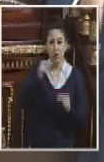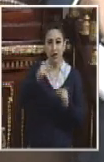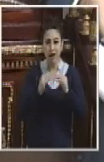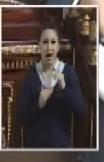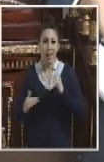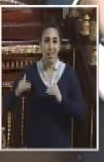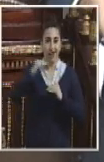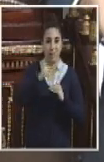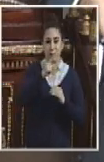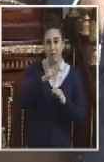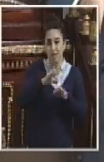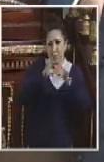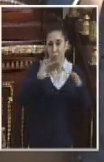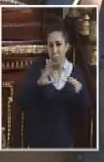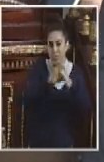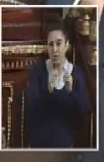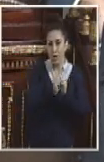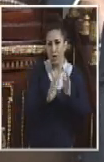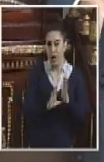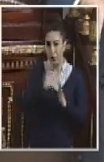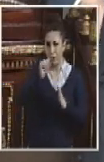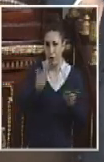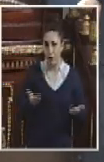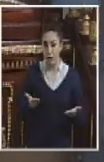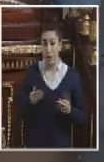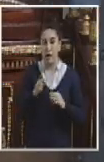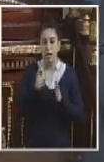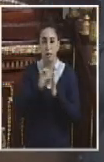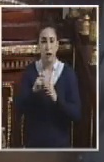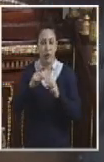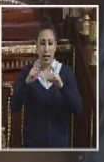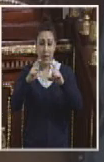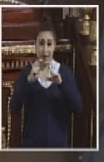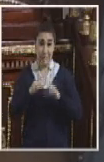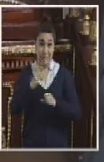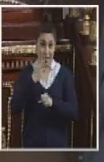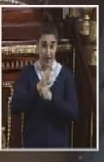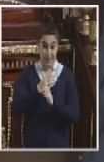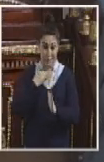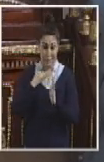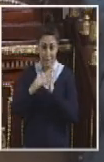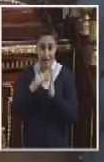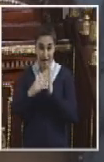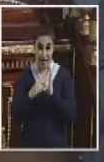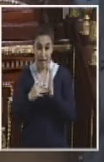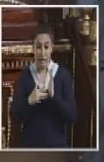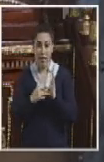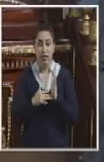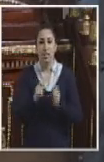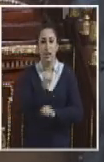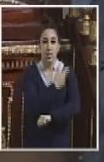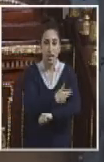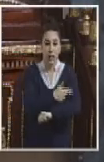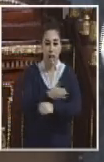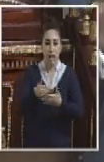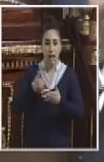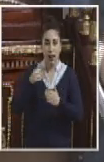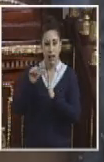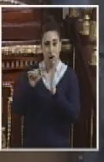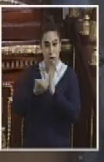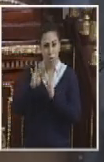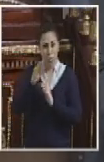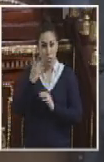ustedes otra cuestión. En el transitorio tercero de la reforma al artículo 44 que